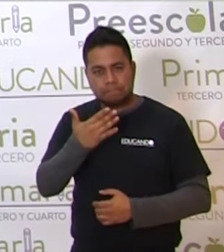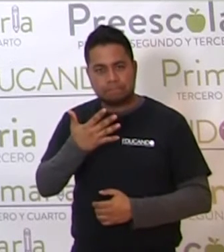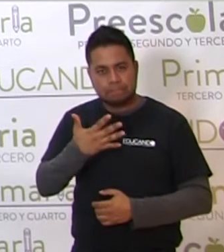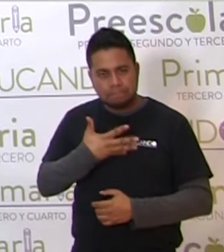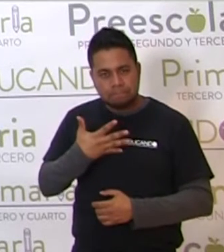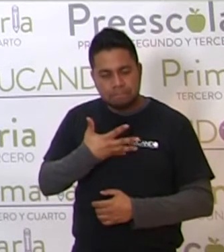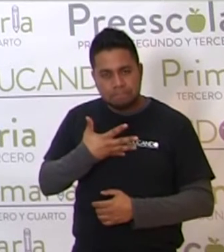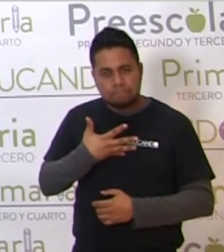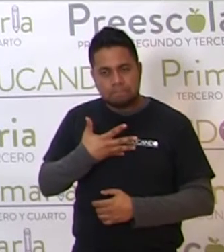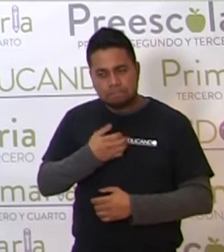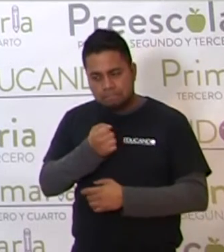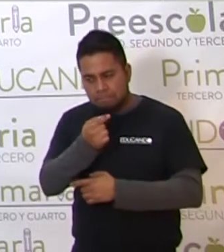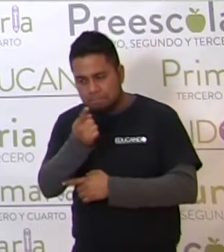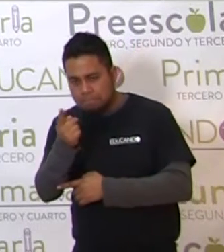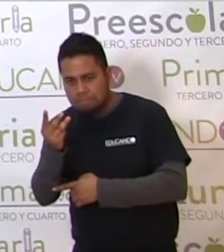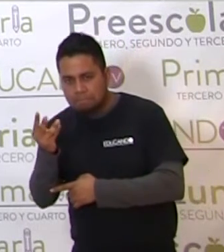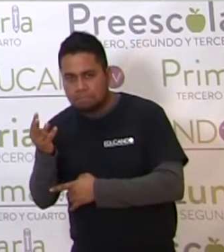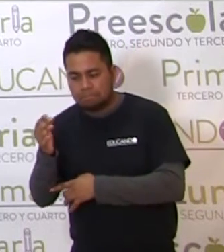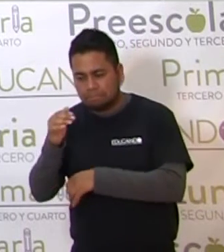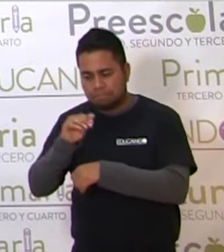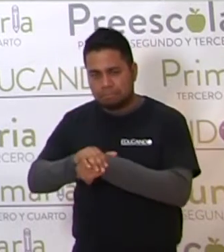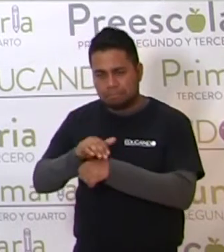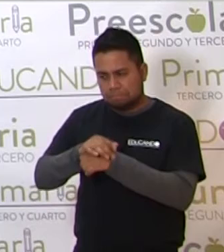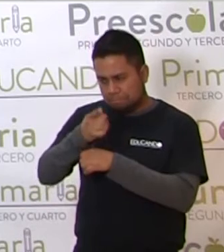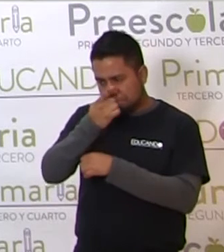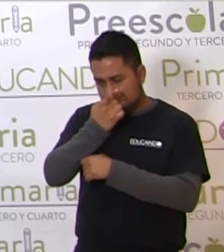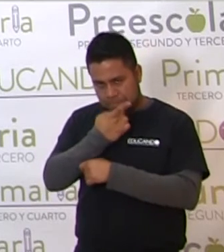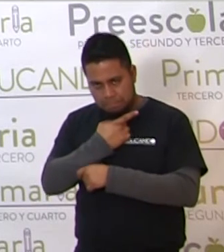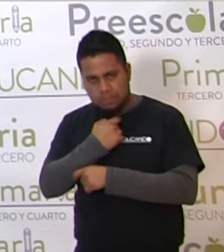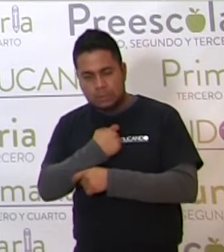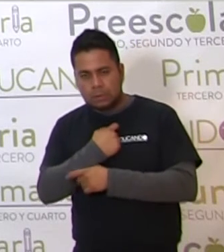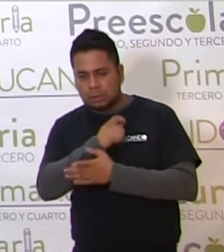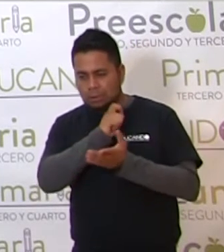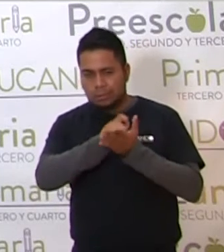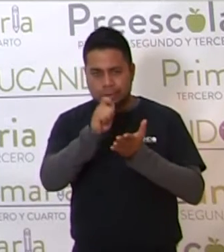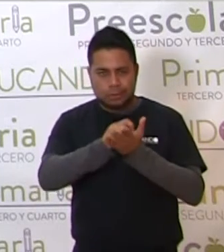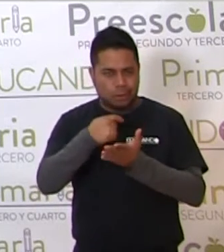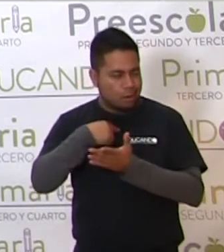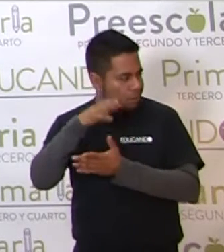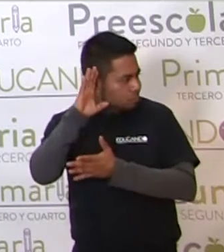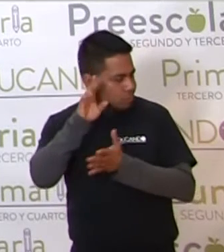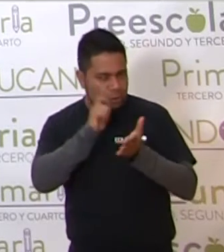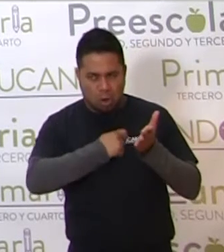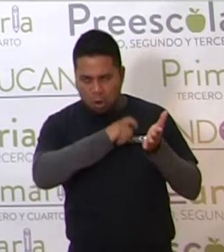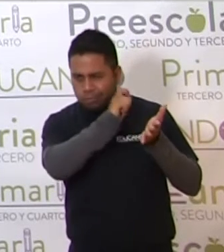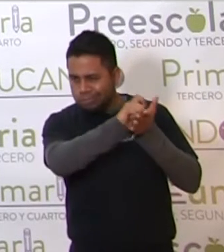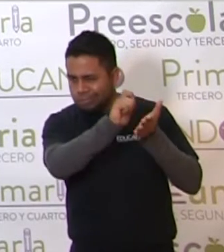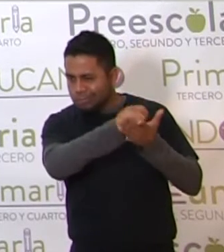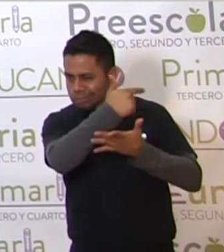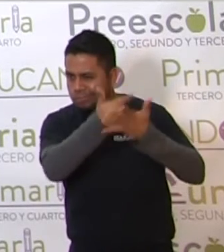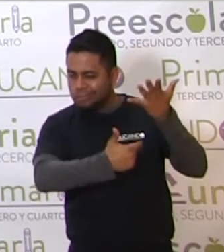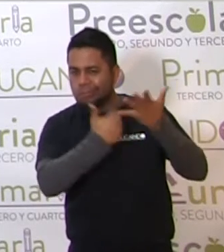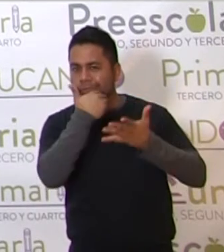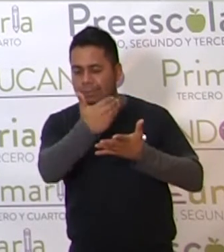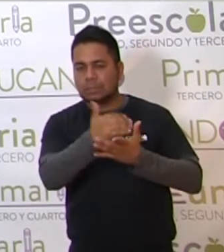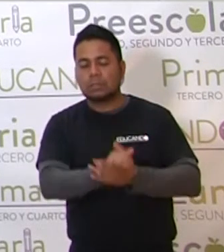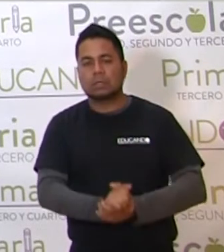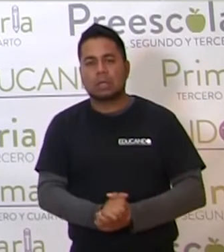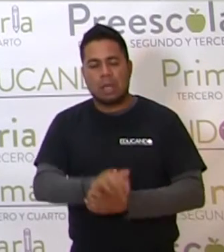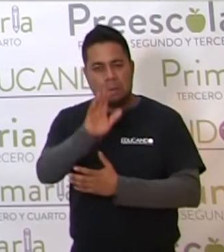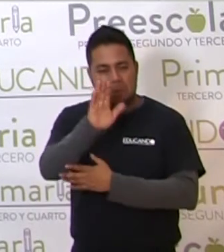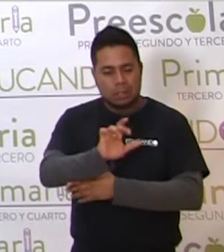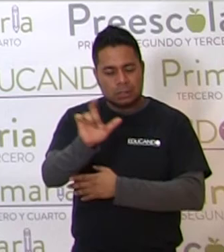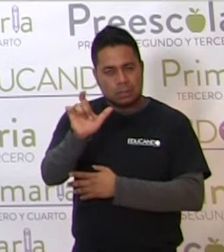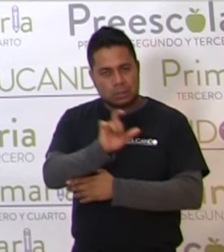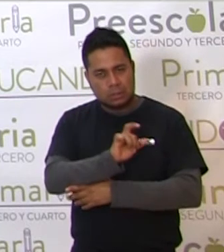compañeritos que dijeron muchas palabras voy a anotar unas de las que logré Escuchar bien Dice que parece que